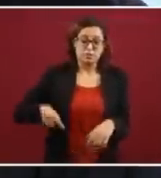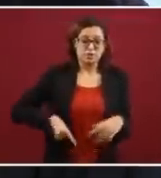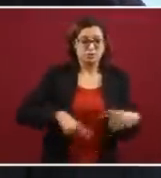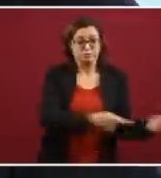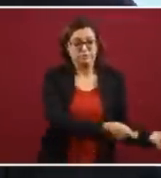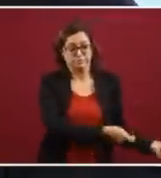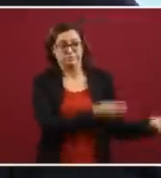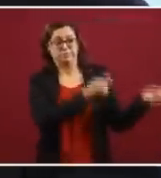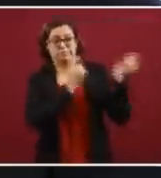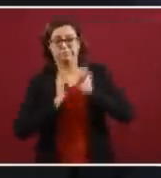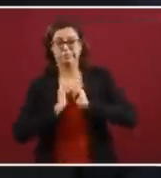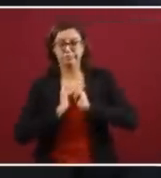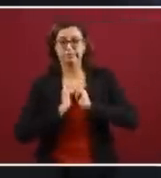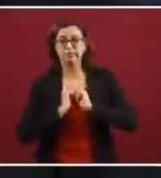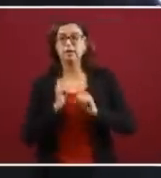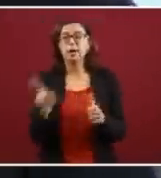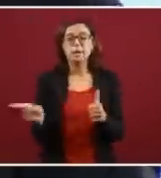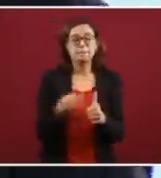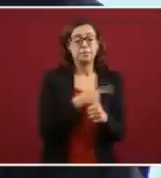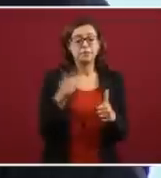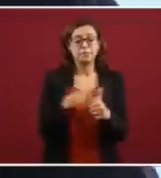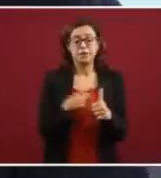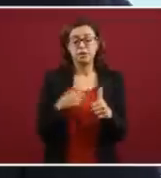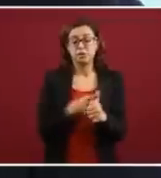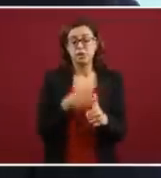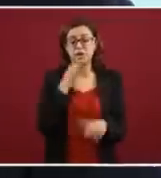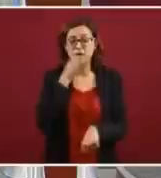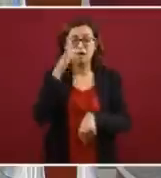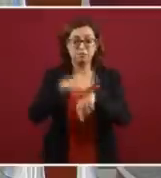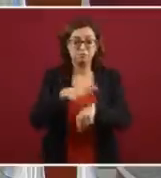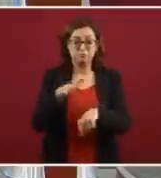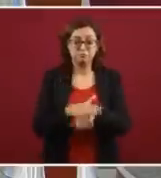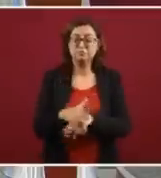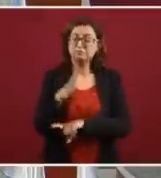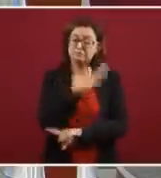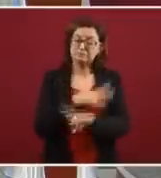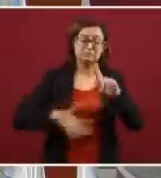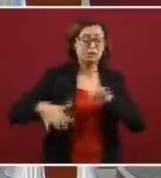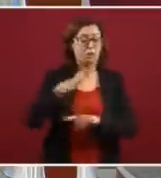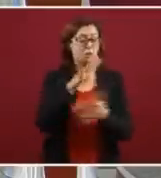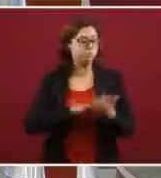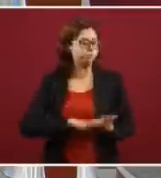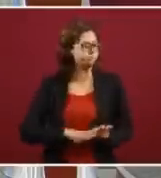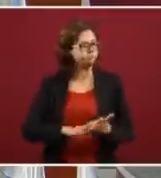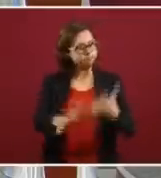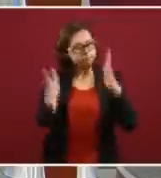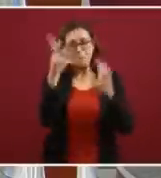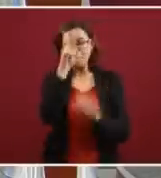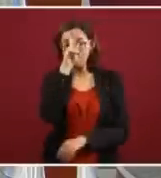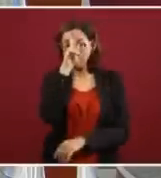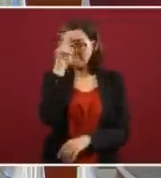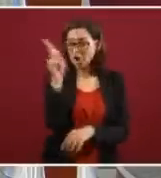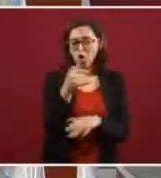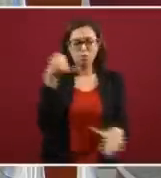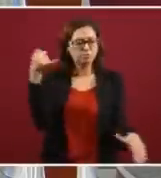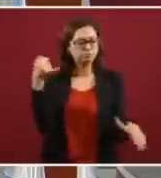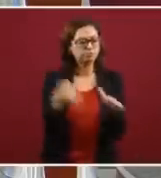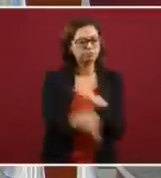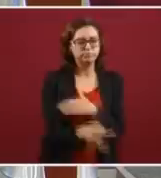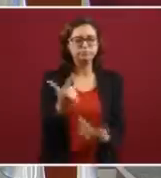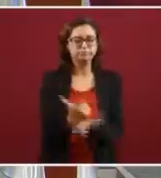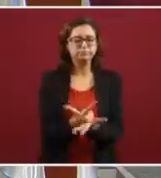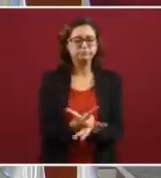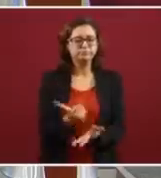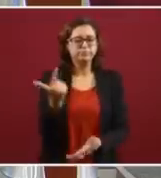Primeramente, hablaríamos de una crisis de inseguridad crónica que